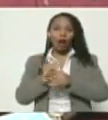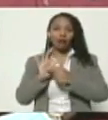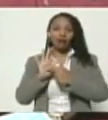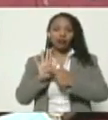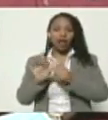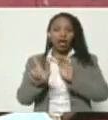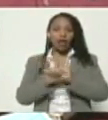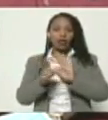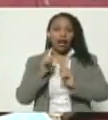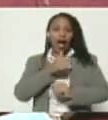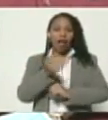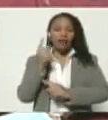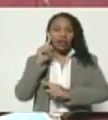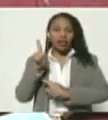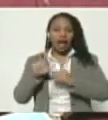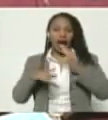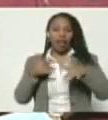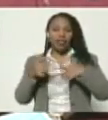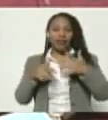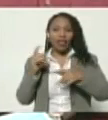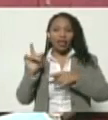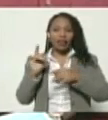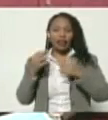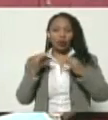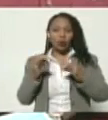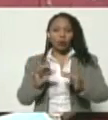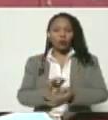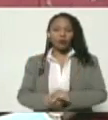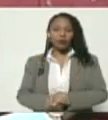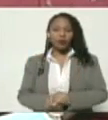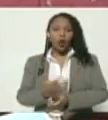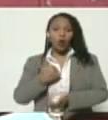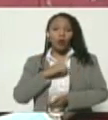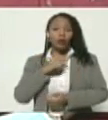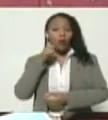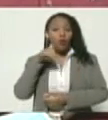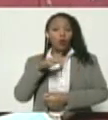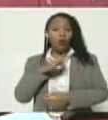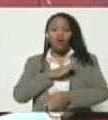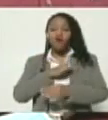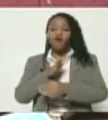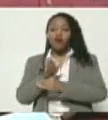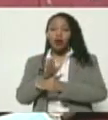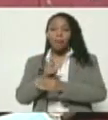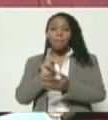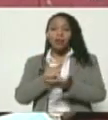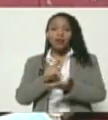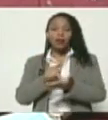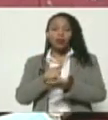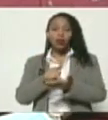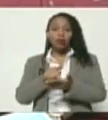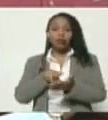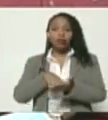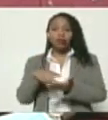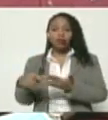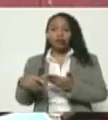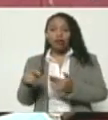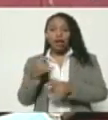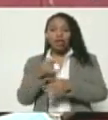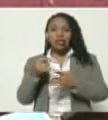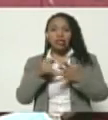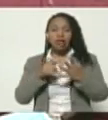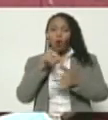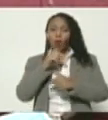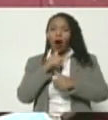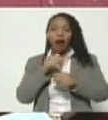hay un evento de esta naturaleza. Nuestro pueblo salió a postular, se cayeron las líneas, no hay cuadro